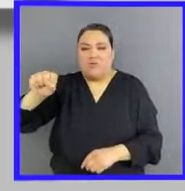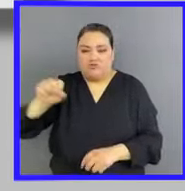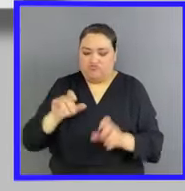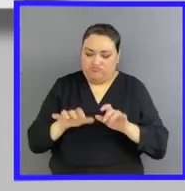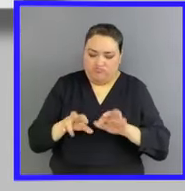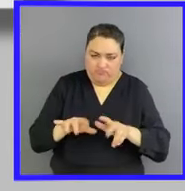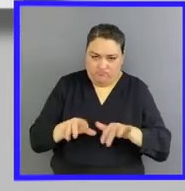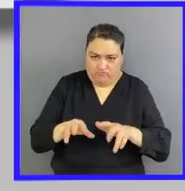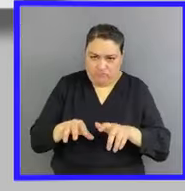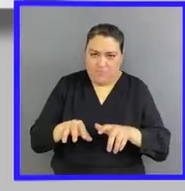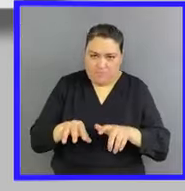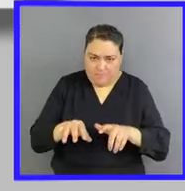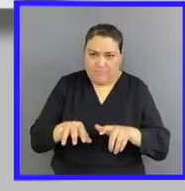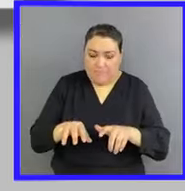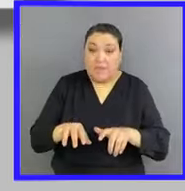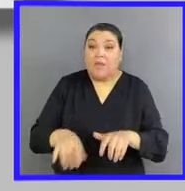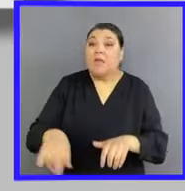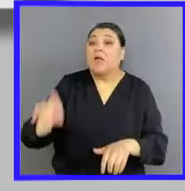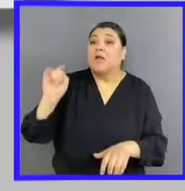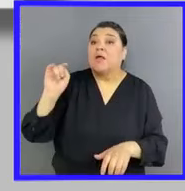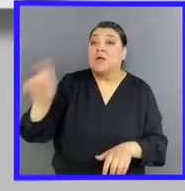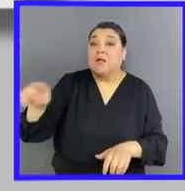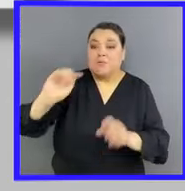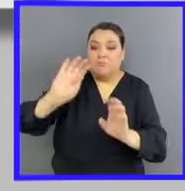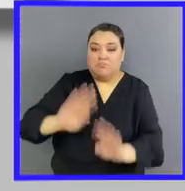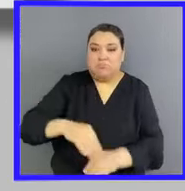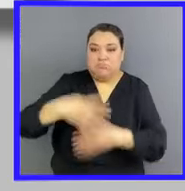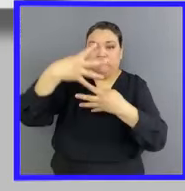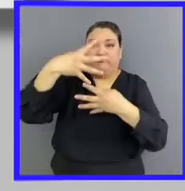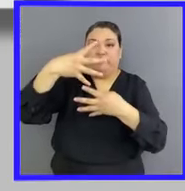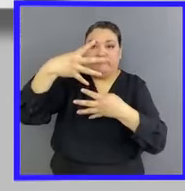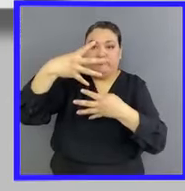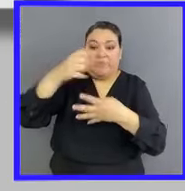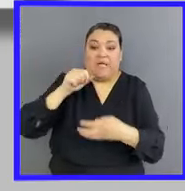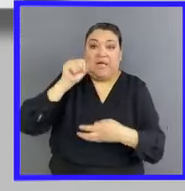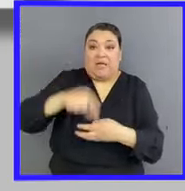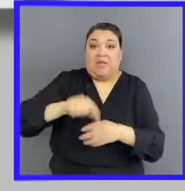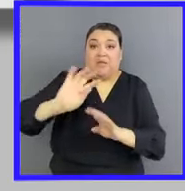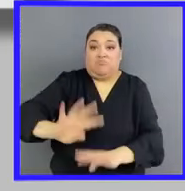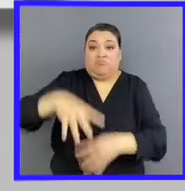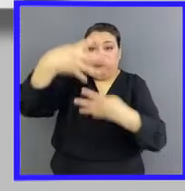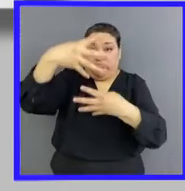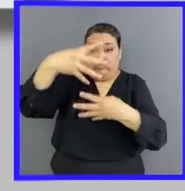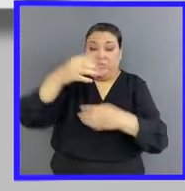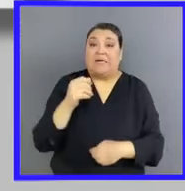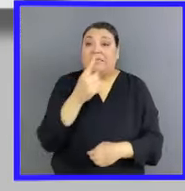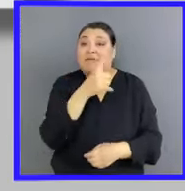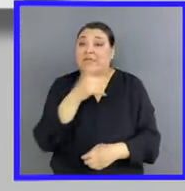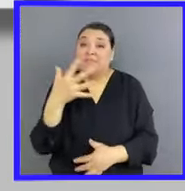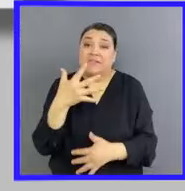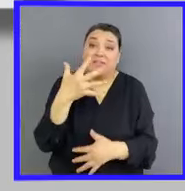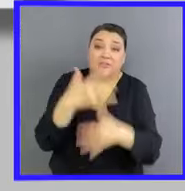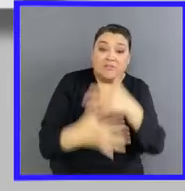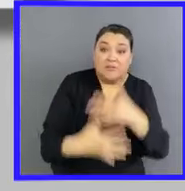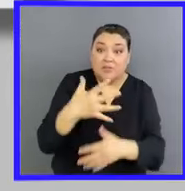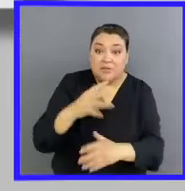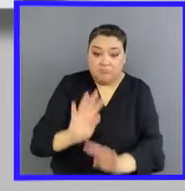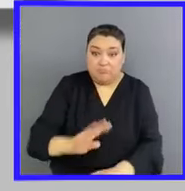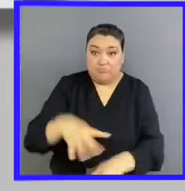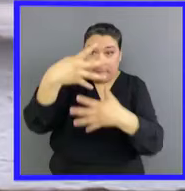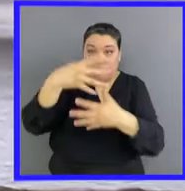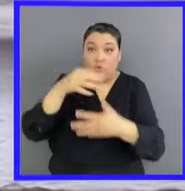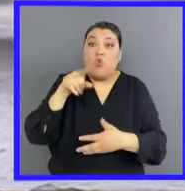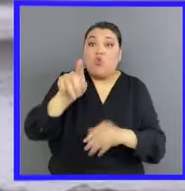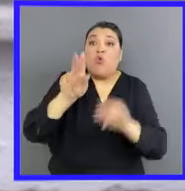humanos, para que vean ustedes lo que de las 115 tesis, cuáles específicamente hablan de derechos